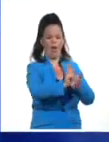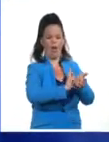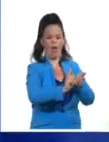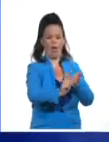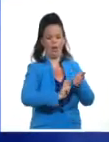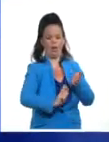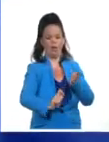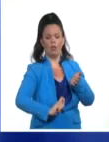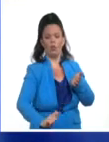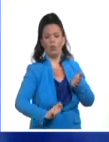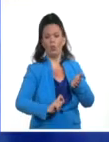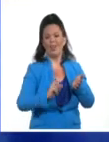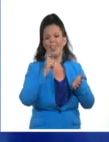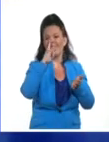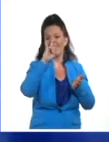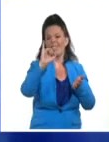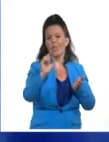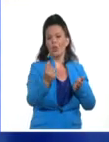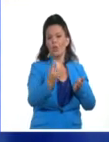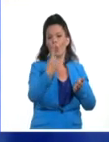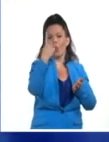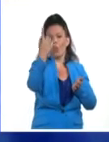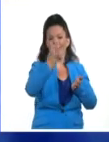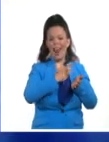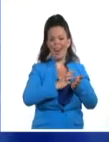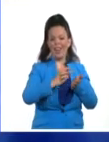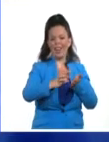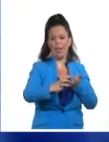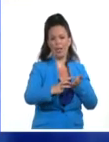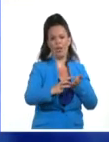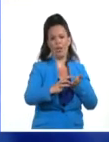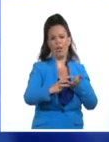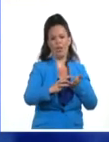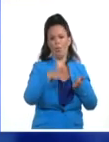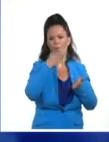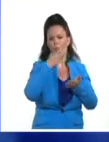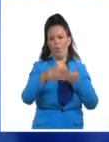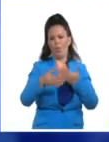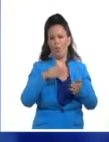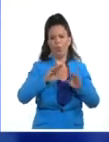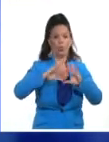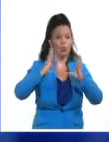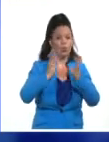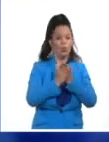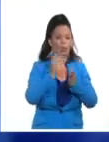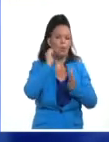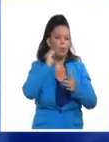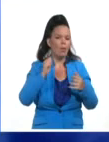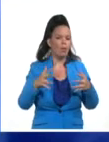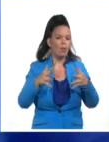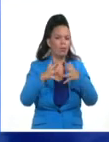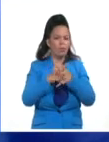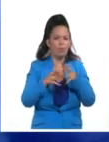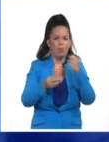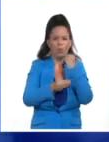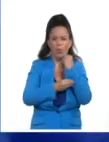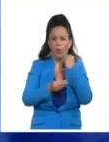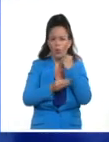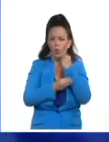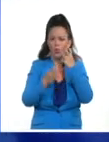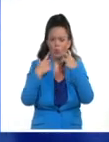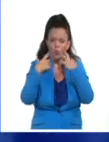una línea que no sea sobre el poder, y sobre todo sobre el más poderoso, importante, grande y eterno